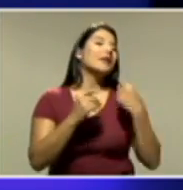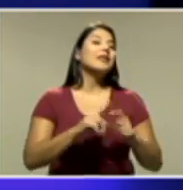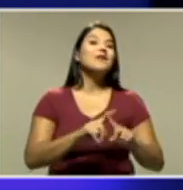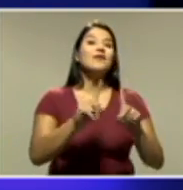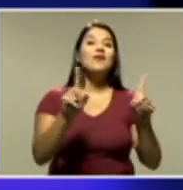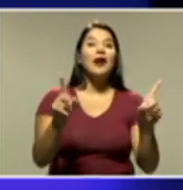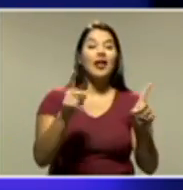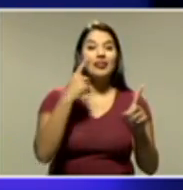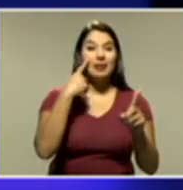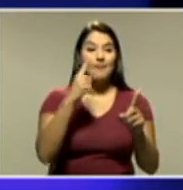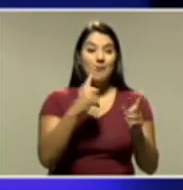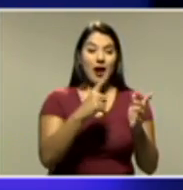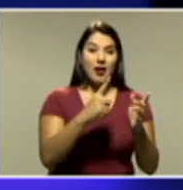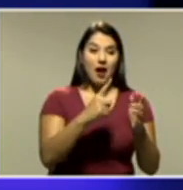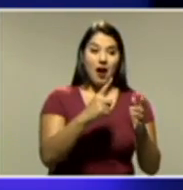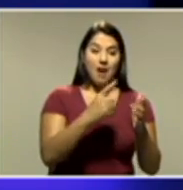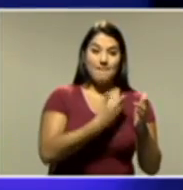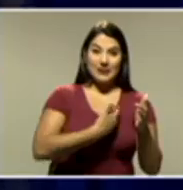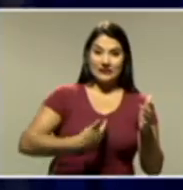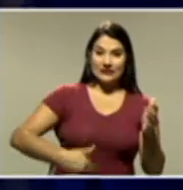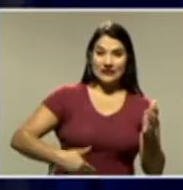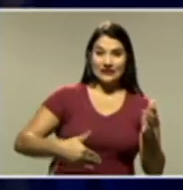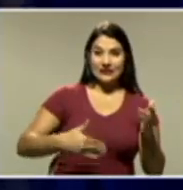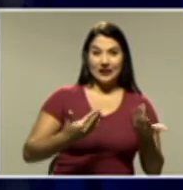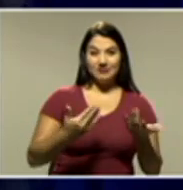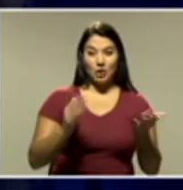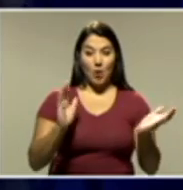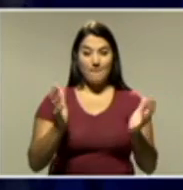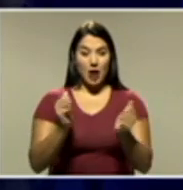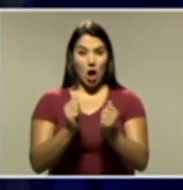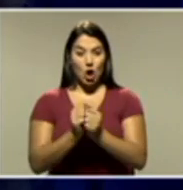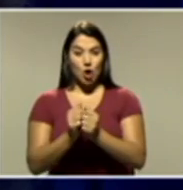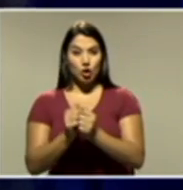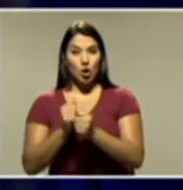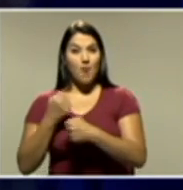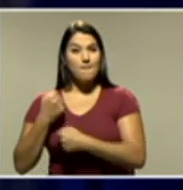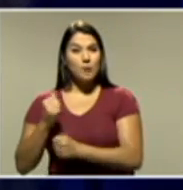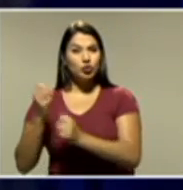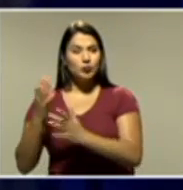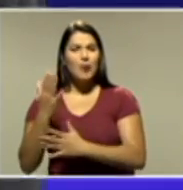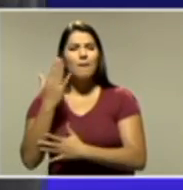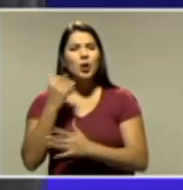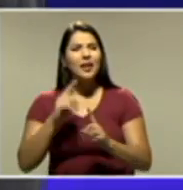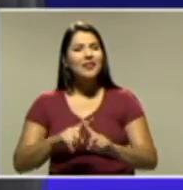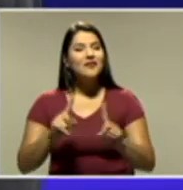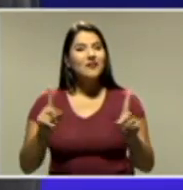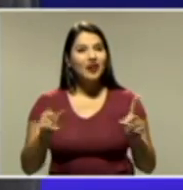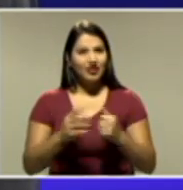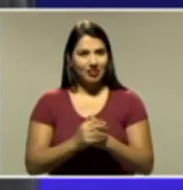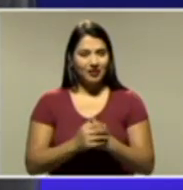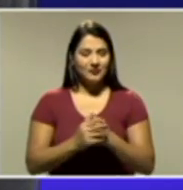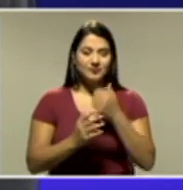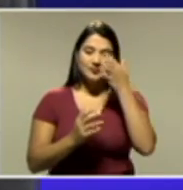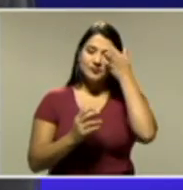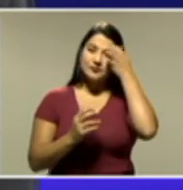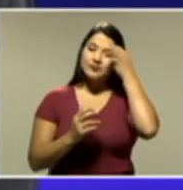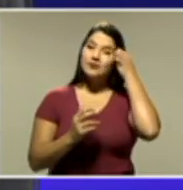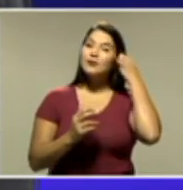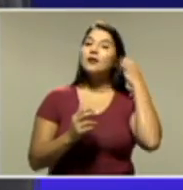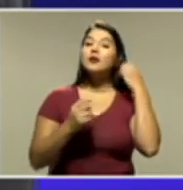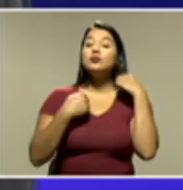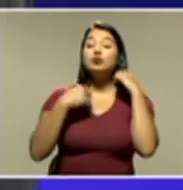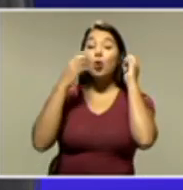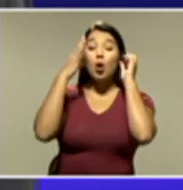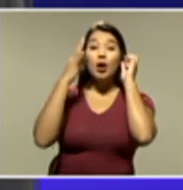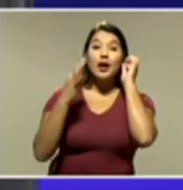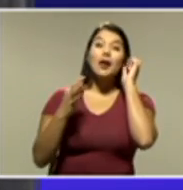a un aspirante a una nacional que a un aspirante a una municipal? Creo que dentro de los méritos indudables que tuvo el Código